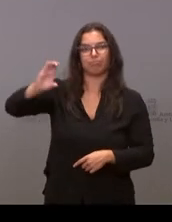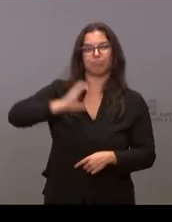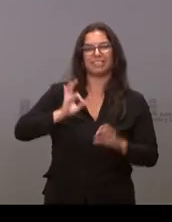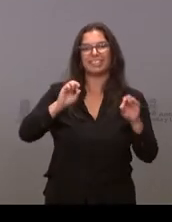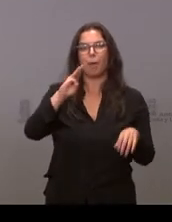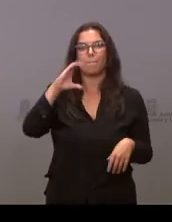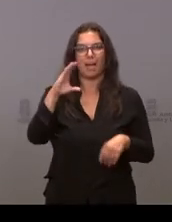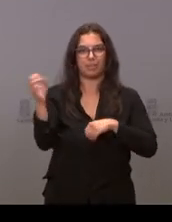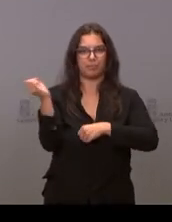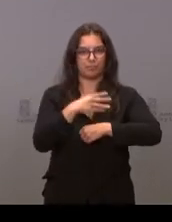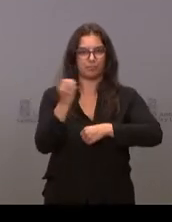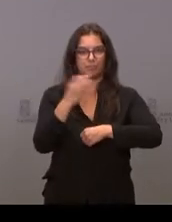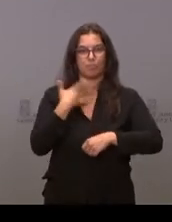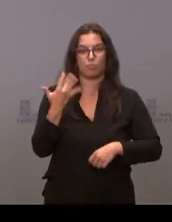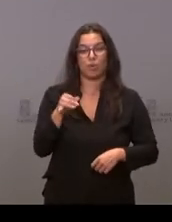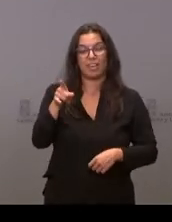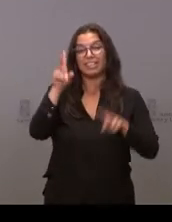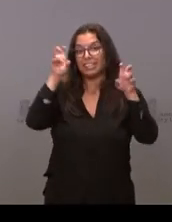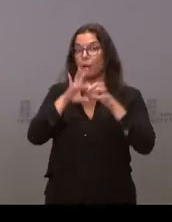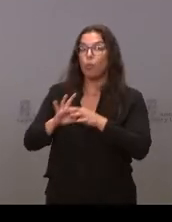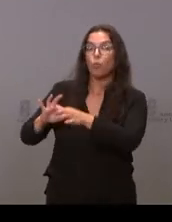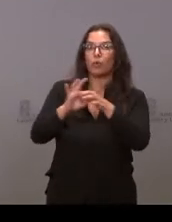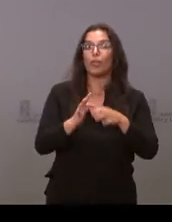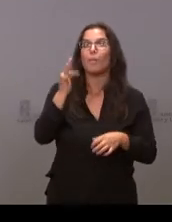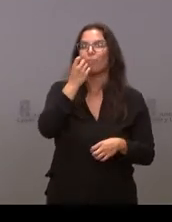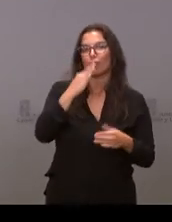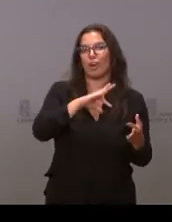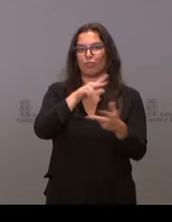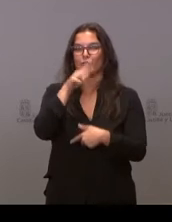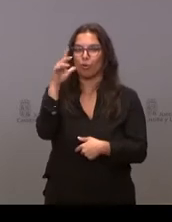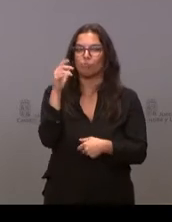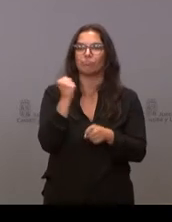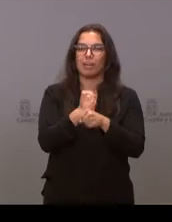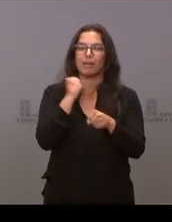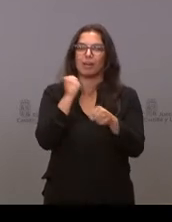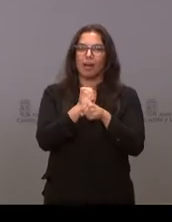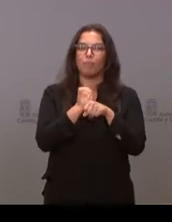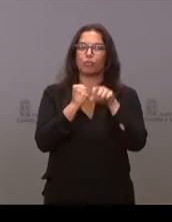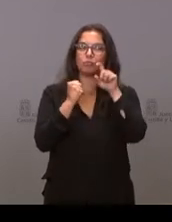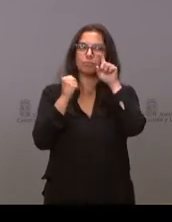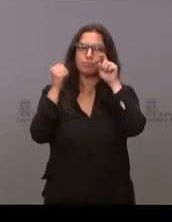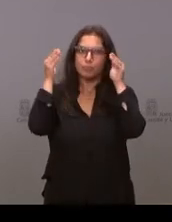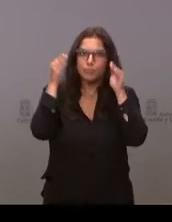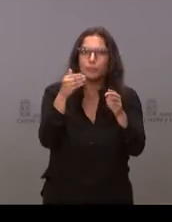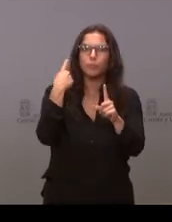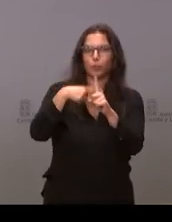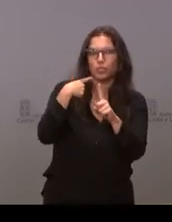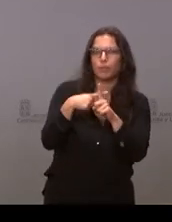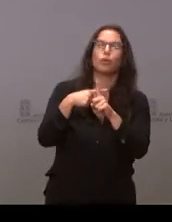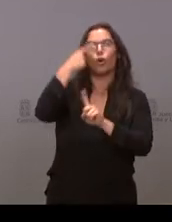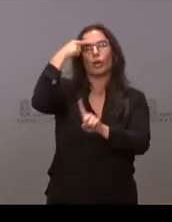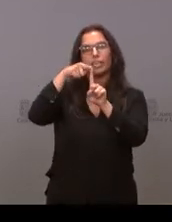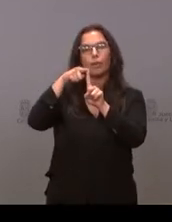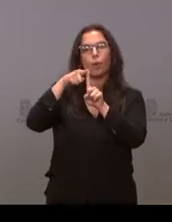en esa materia no solo estamos unidos, sino que la buena noticia es que estamos trabajando en un sentido positivo y constructivo. Y